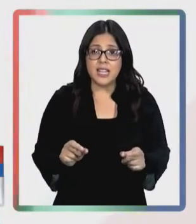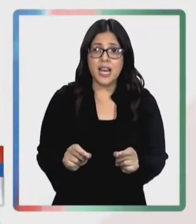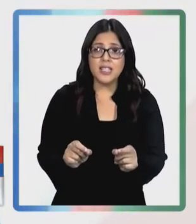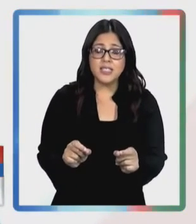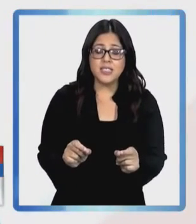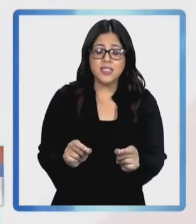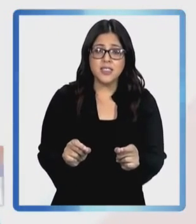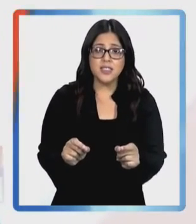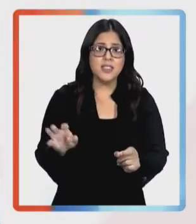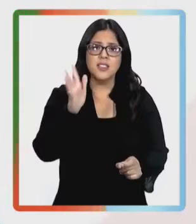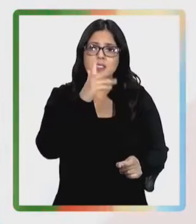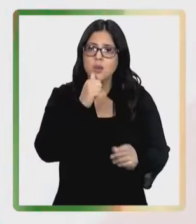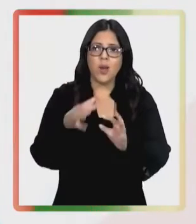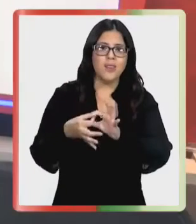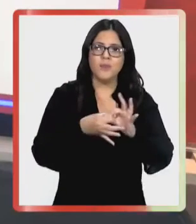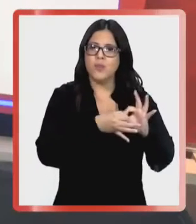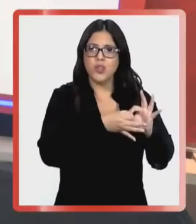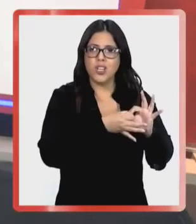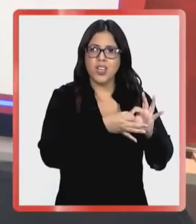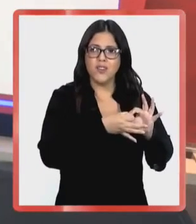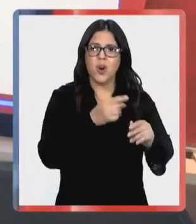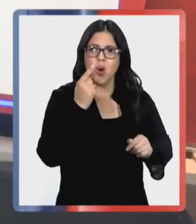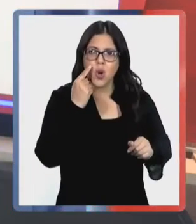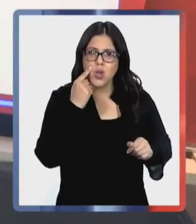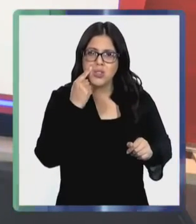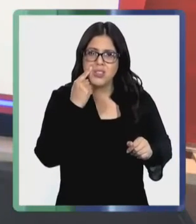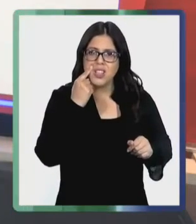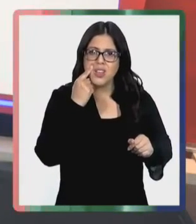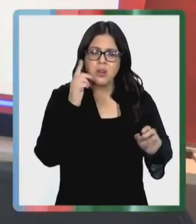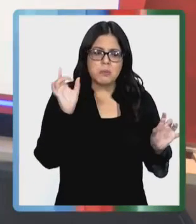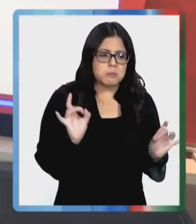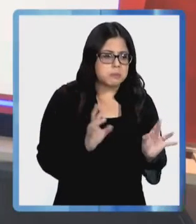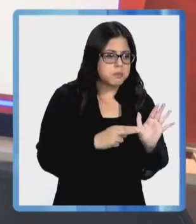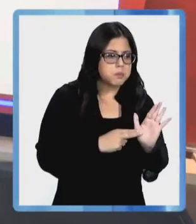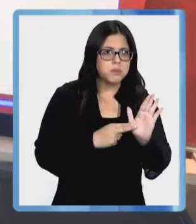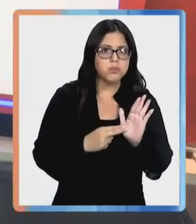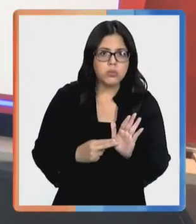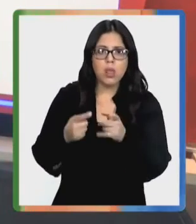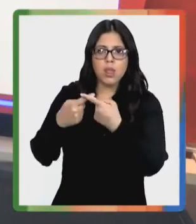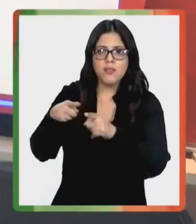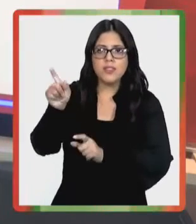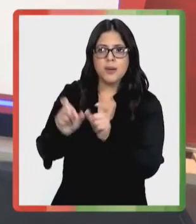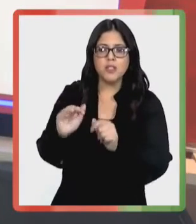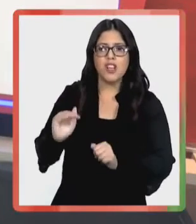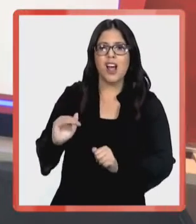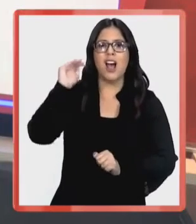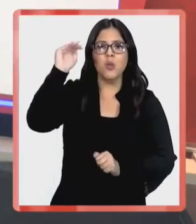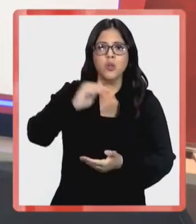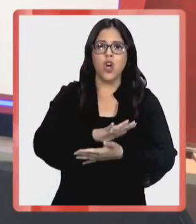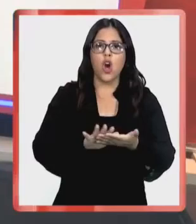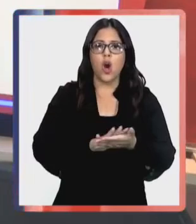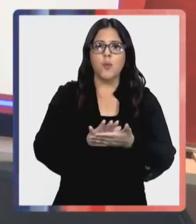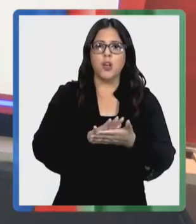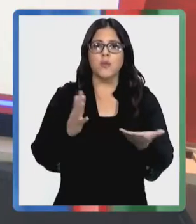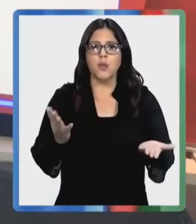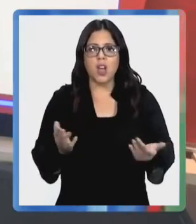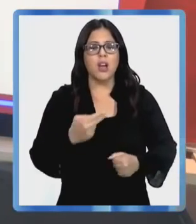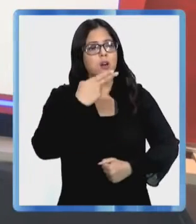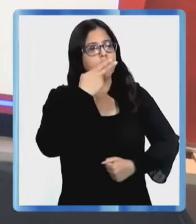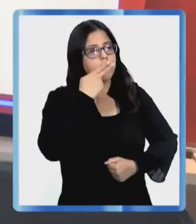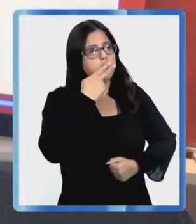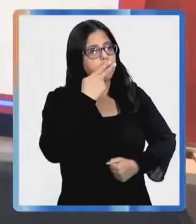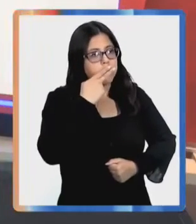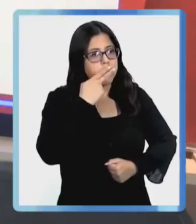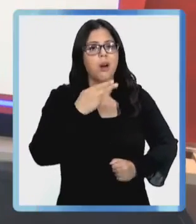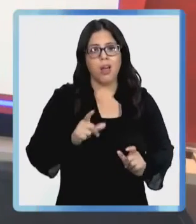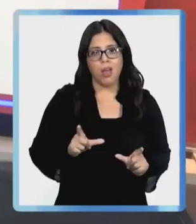tienen una causa conocida de exposición a algo, a diferencia de los adultos, que uno dice, bueno, tiene exposición al tabaco y